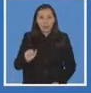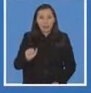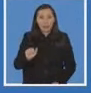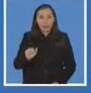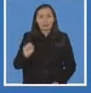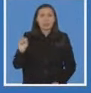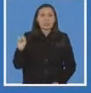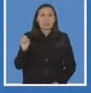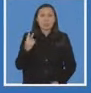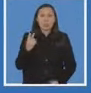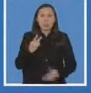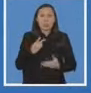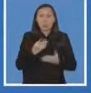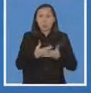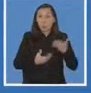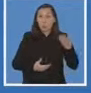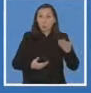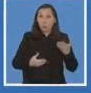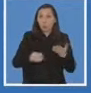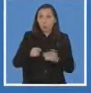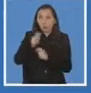que hasta la segunda te reconozca.